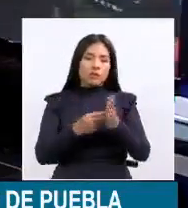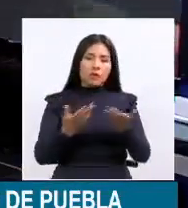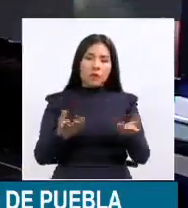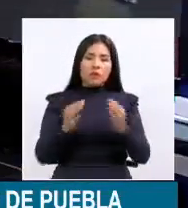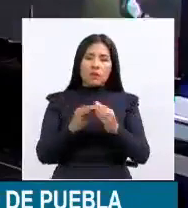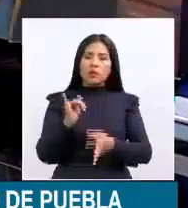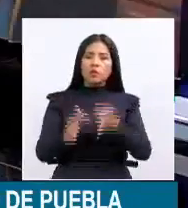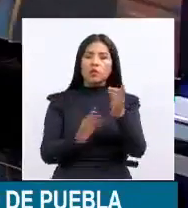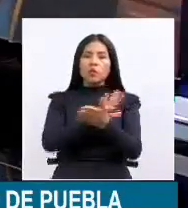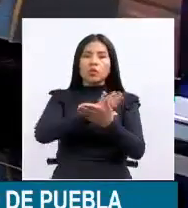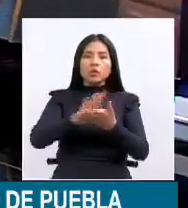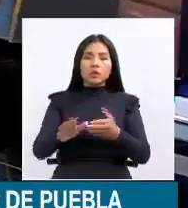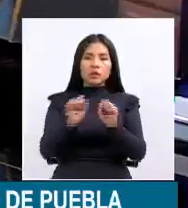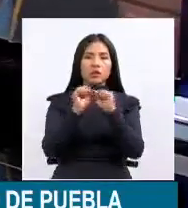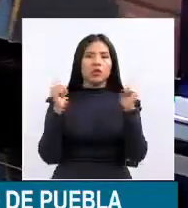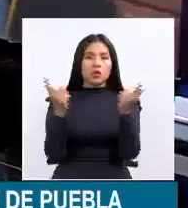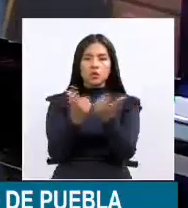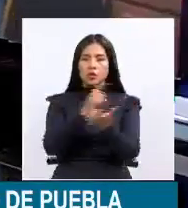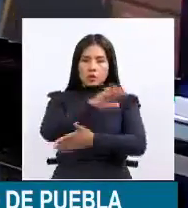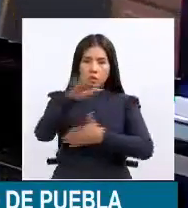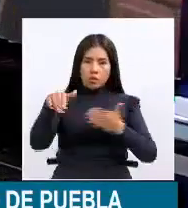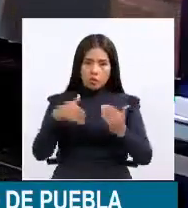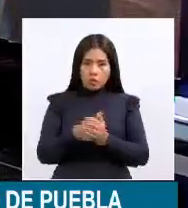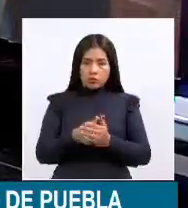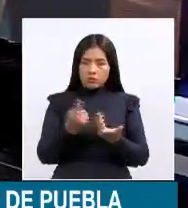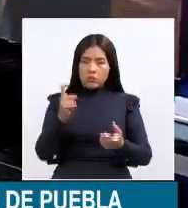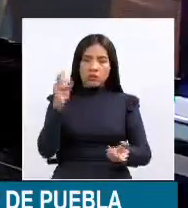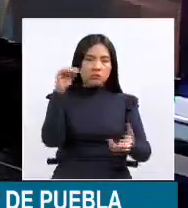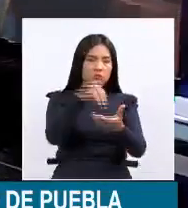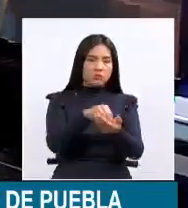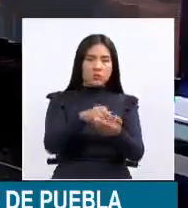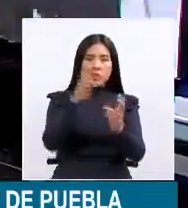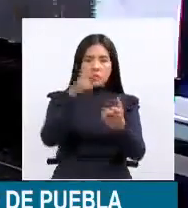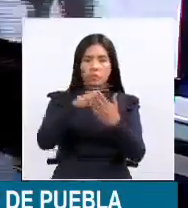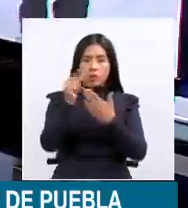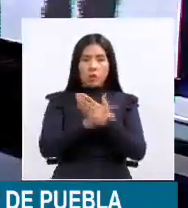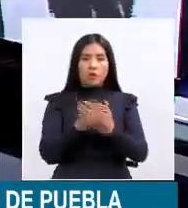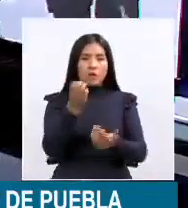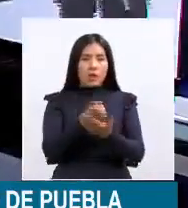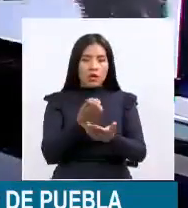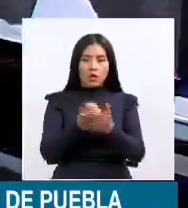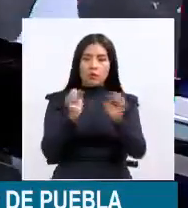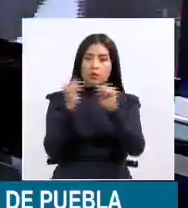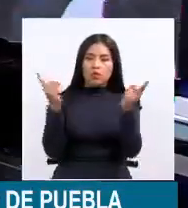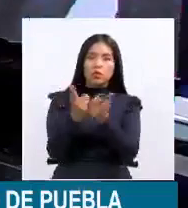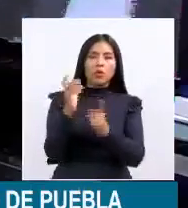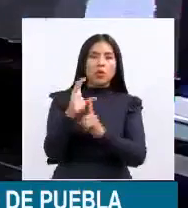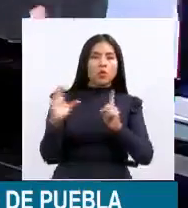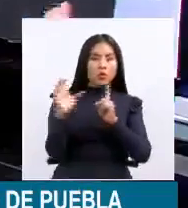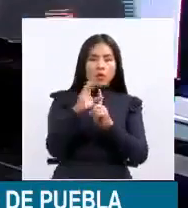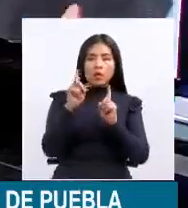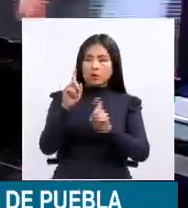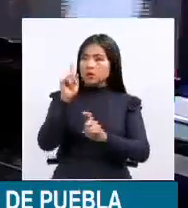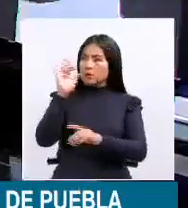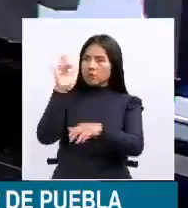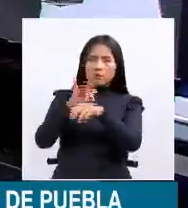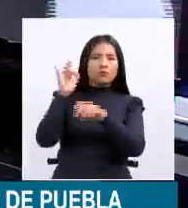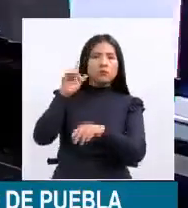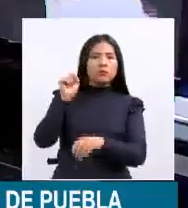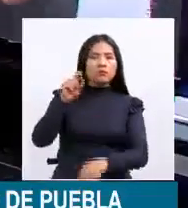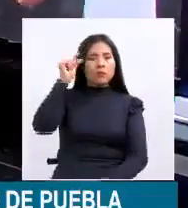perspectiva de justicia social, implica programas de inclusión económica, social, cultural, implica la intervención del Estado en la